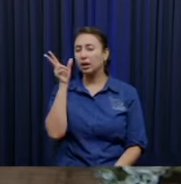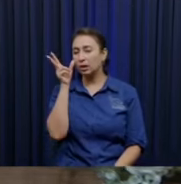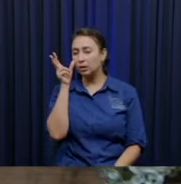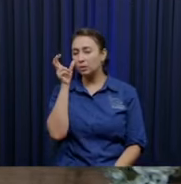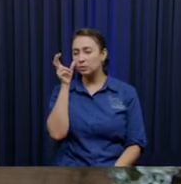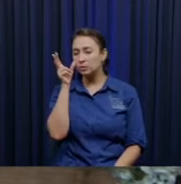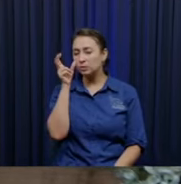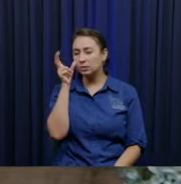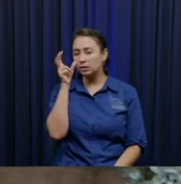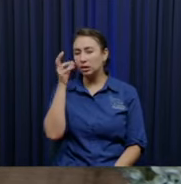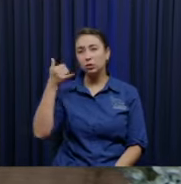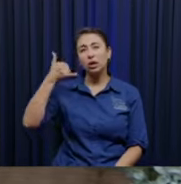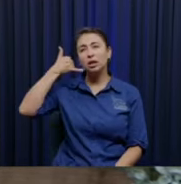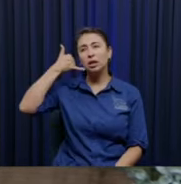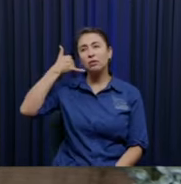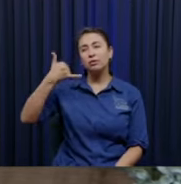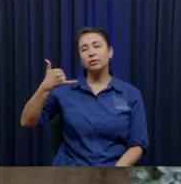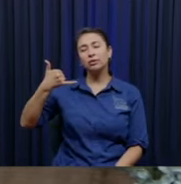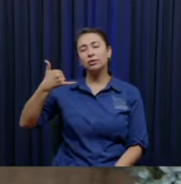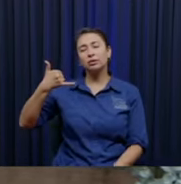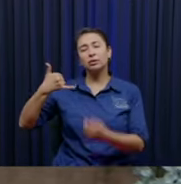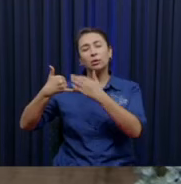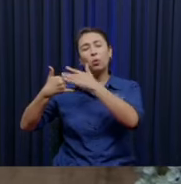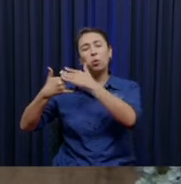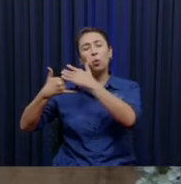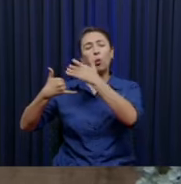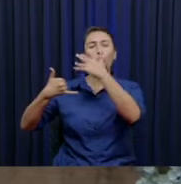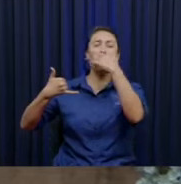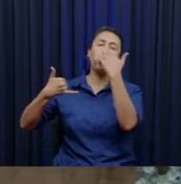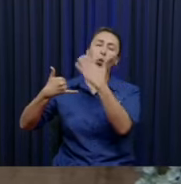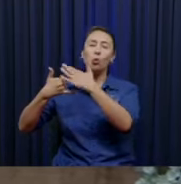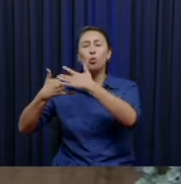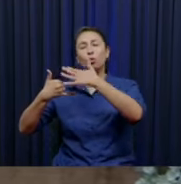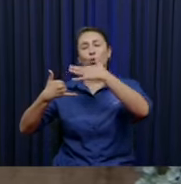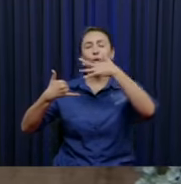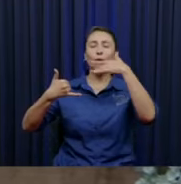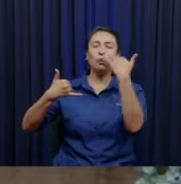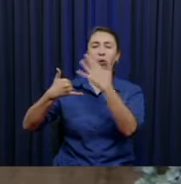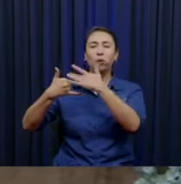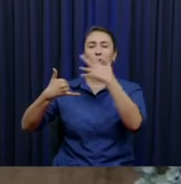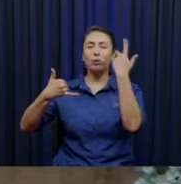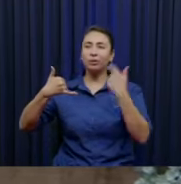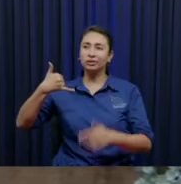a ver. Eso no está bien. Estos se llaman teléfonos.